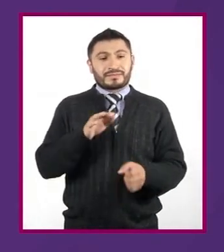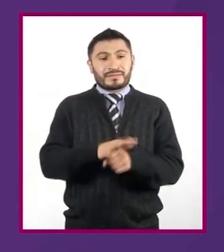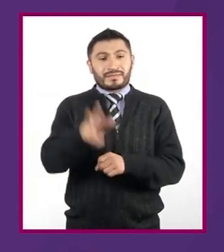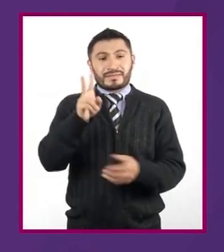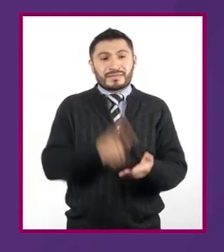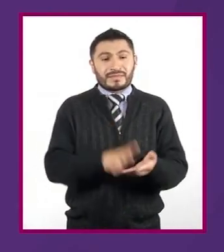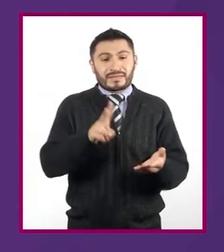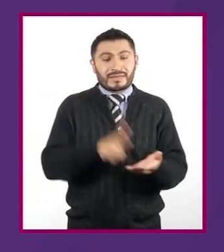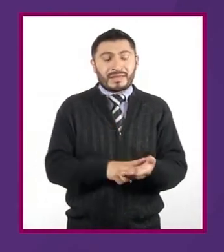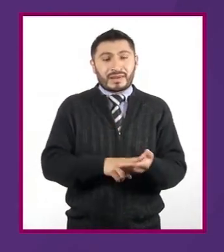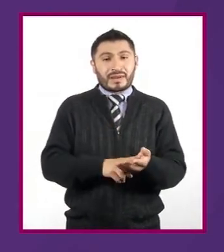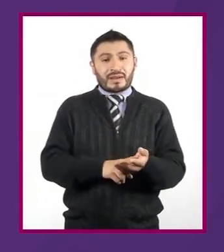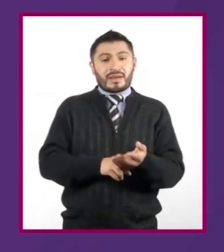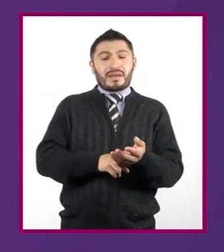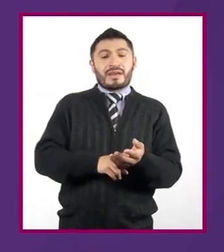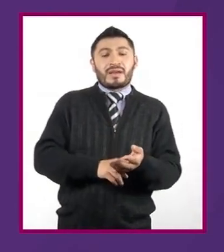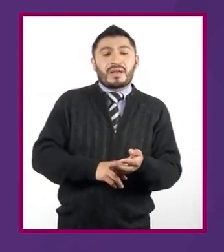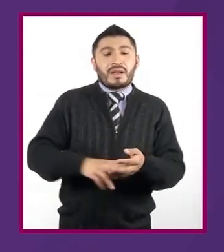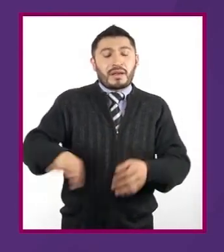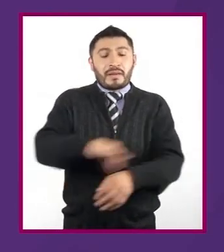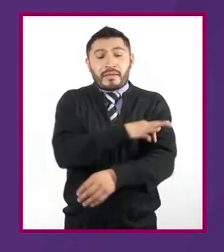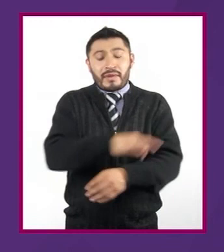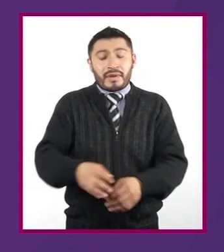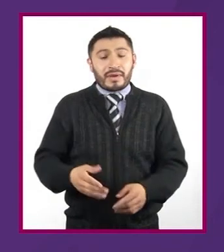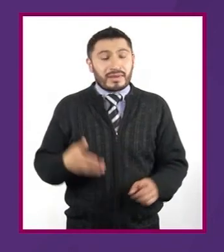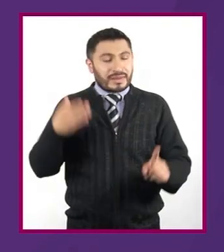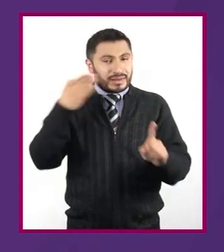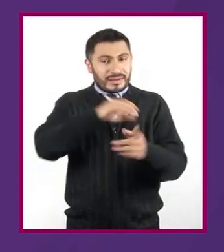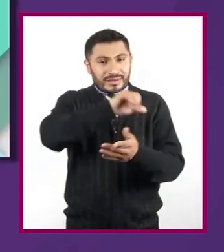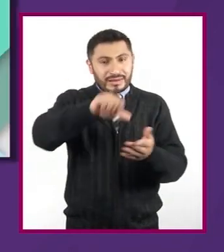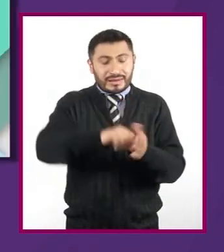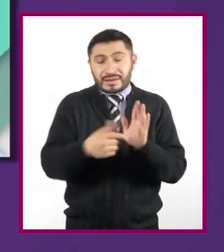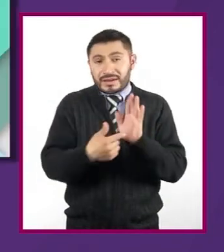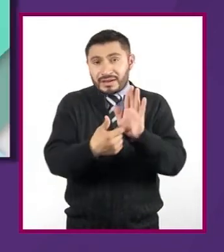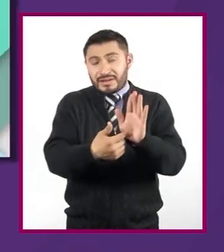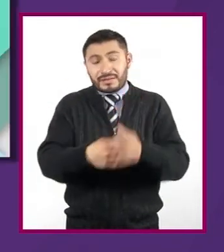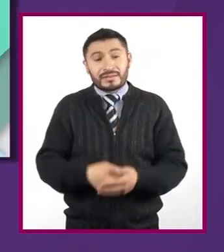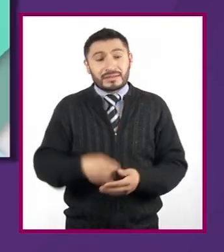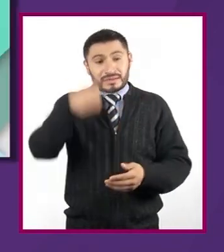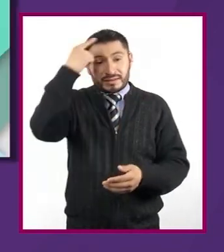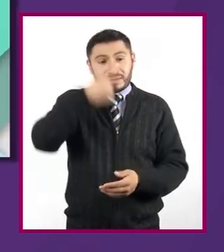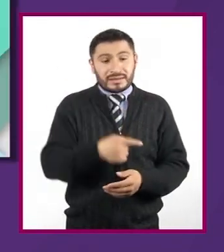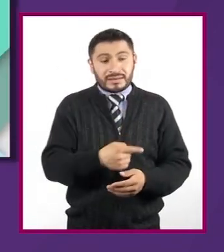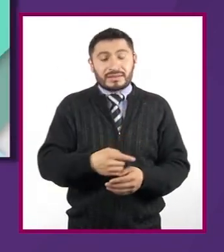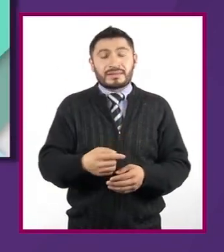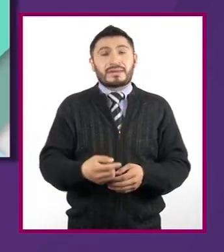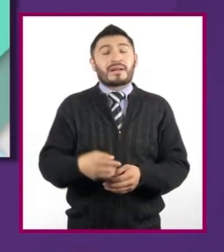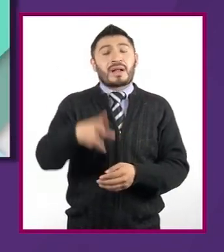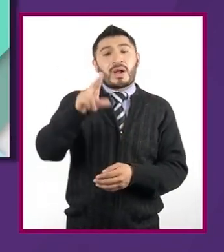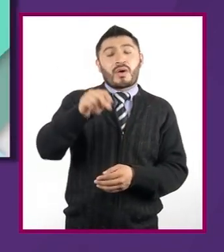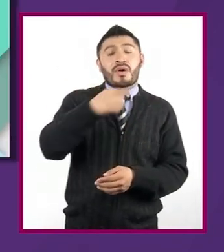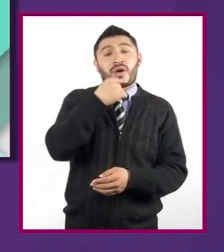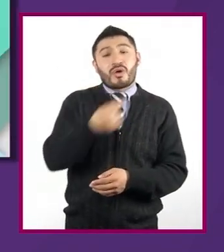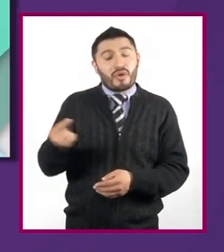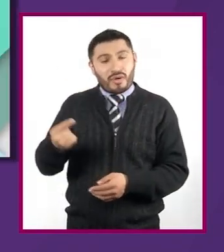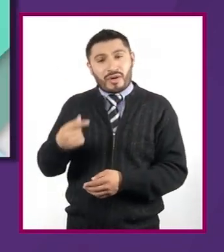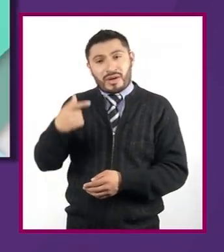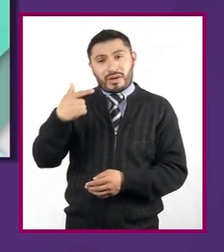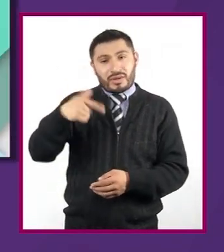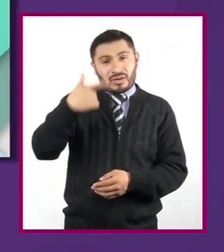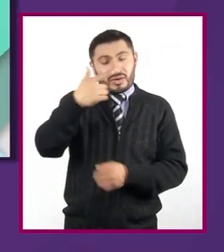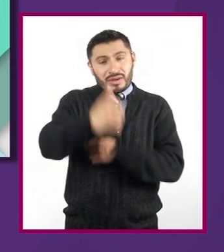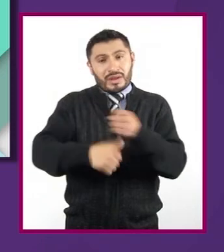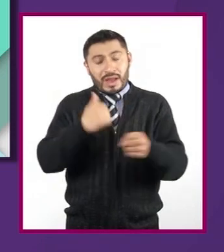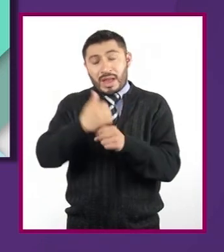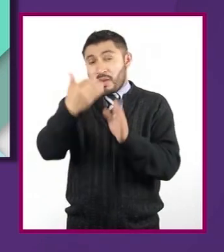las medidas de tendencia central para esta muestra? Para una muestra de 80 menores de 12 años de la